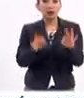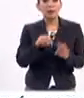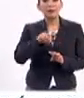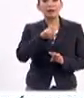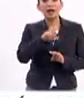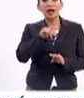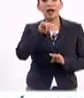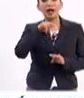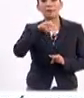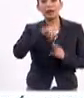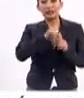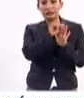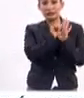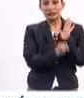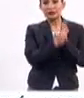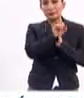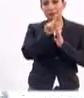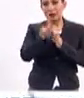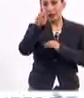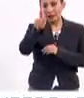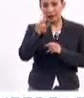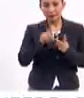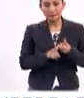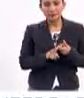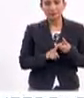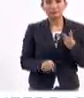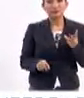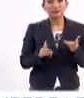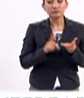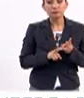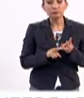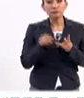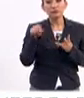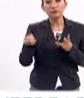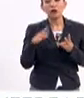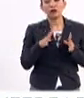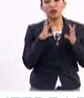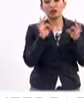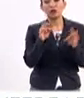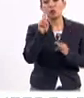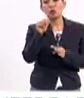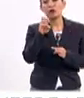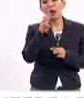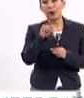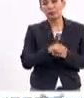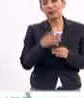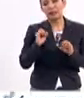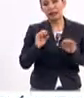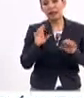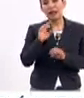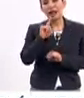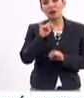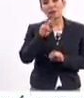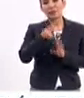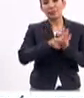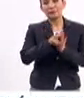Miguel Alemán, el Sistema Público de Radiodifusión del Estado Mexicano, Fundación UNAM y Claro